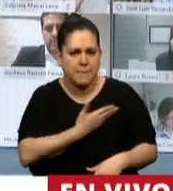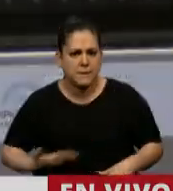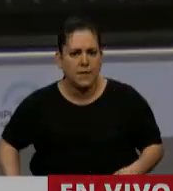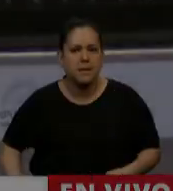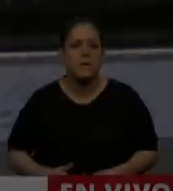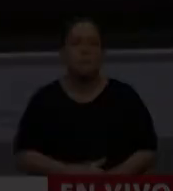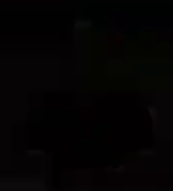Gracias, diputada.